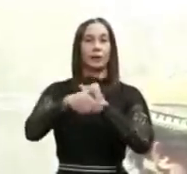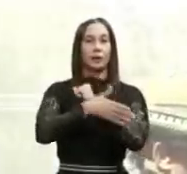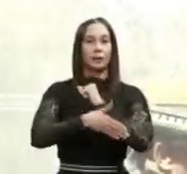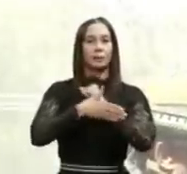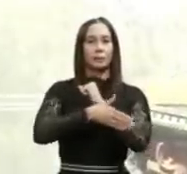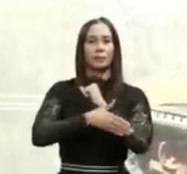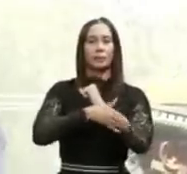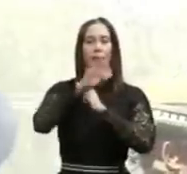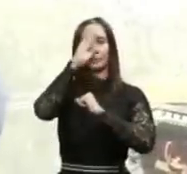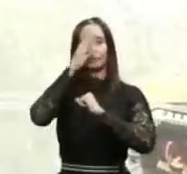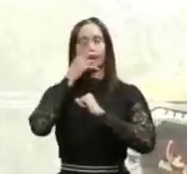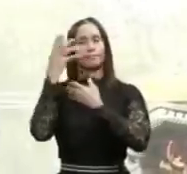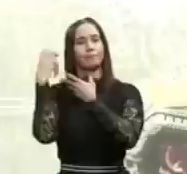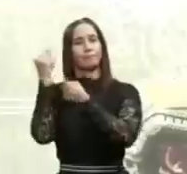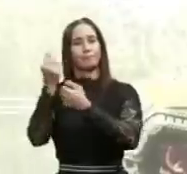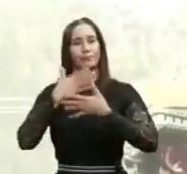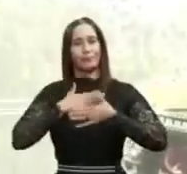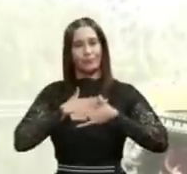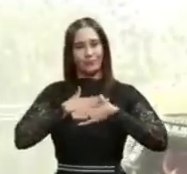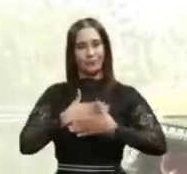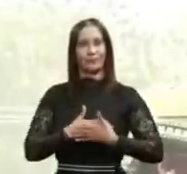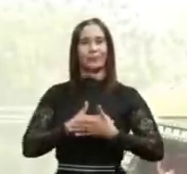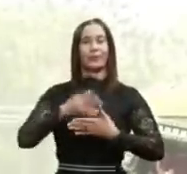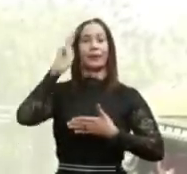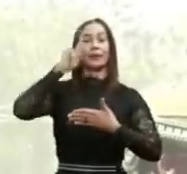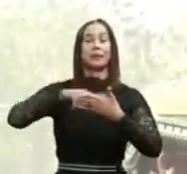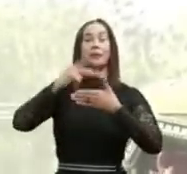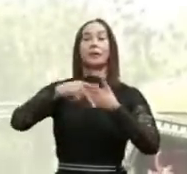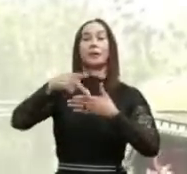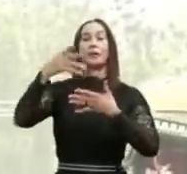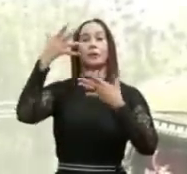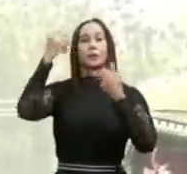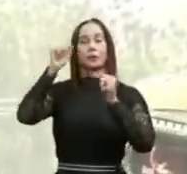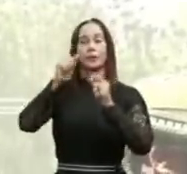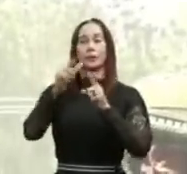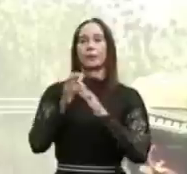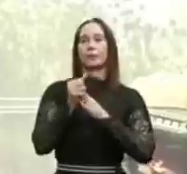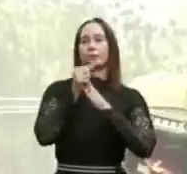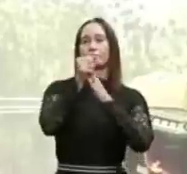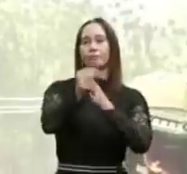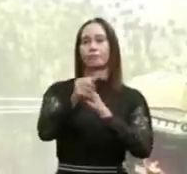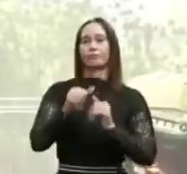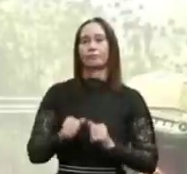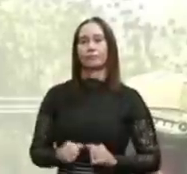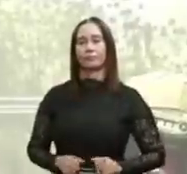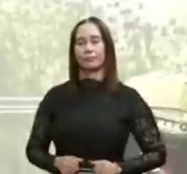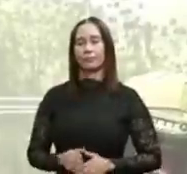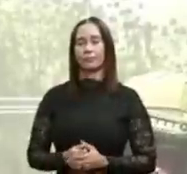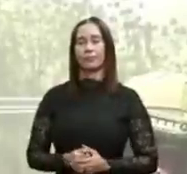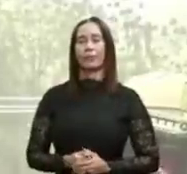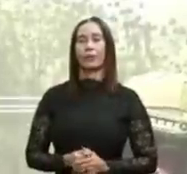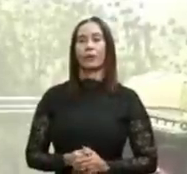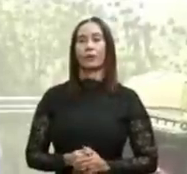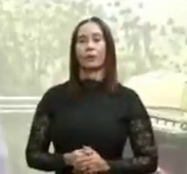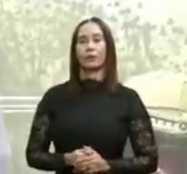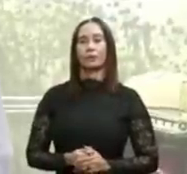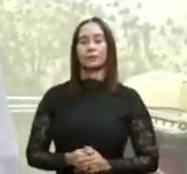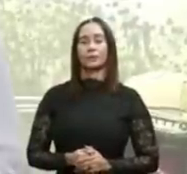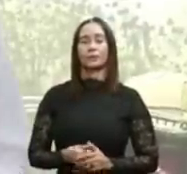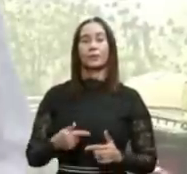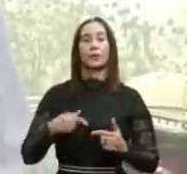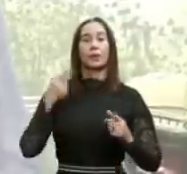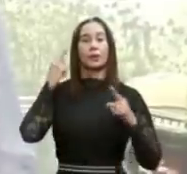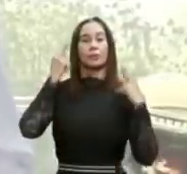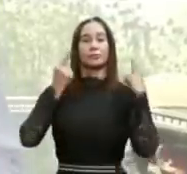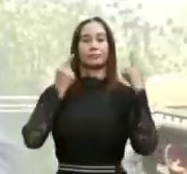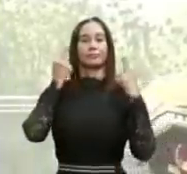en mí y en el proyecto de gobierno que encabezo desde entonces. En mi pensamiento siempre